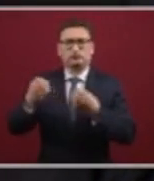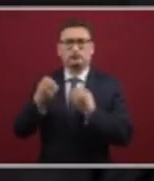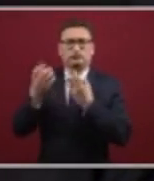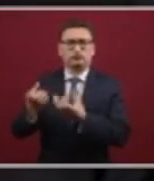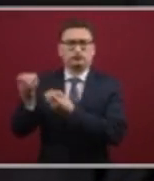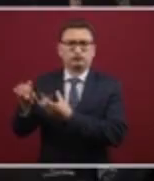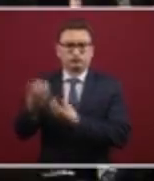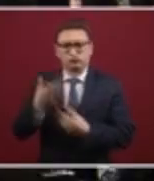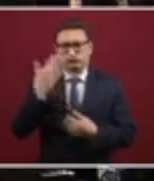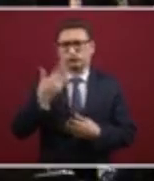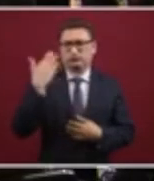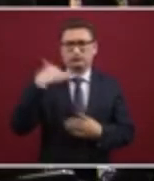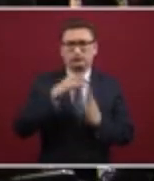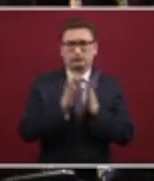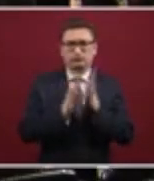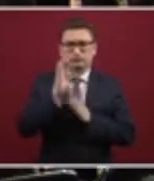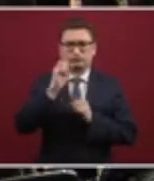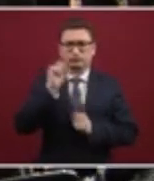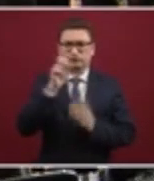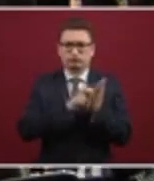la reforma constitucional,